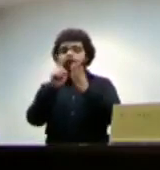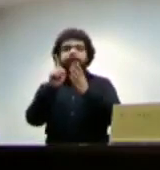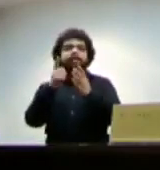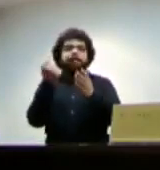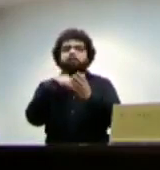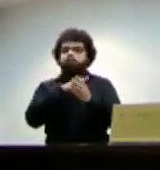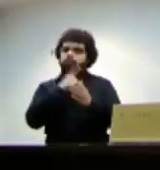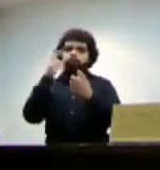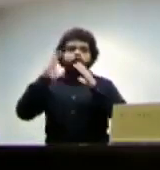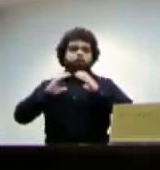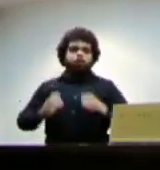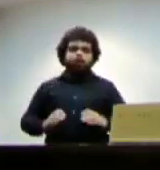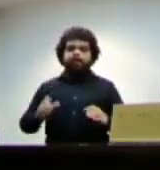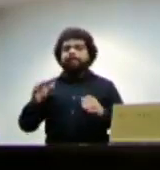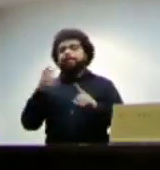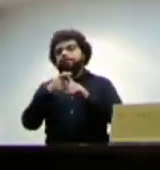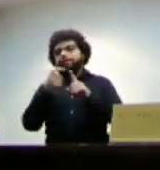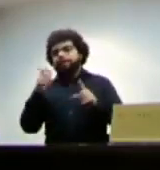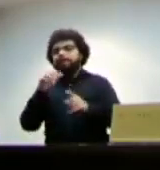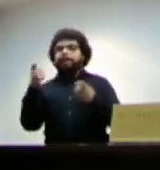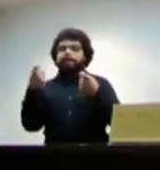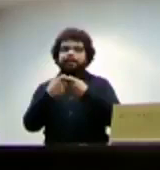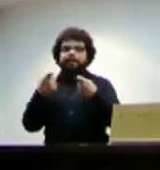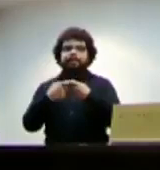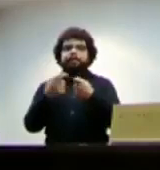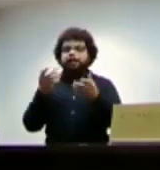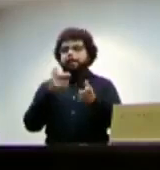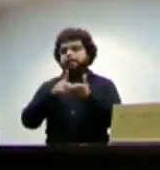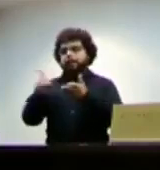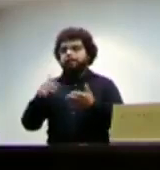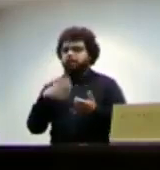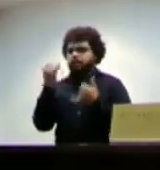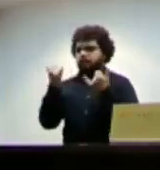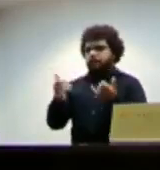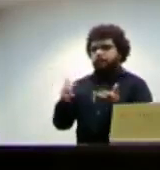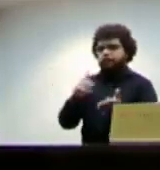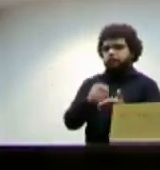todos los clientes consumidores de energía eléctrica. ¿Cuánto está por kilovatio hora? Son